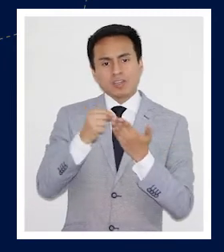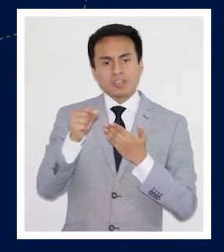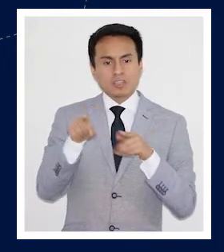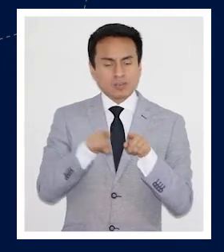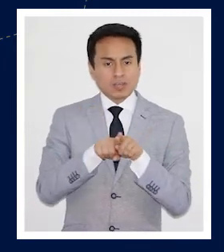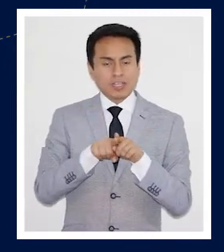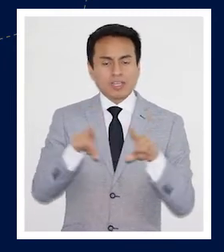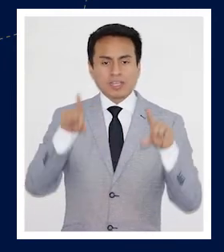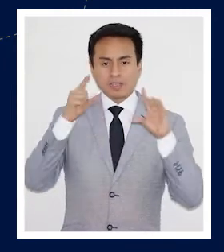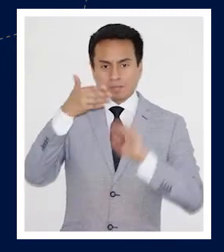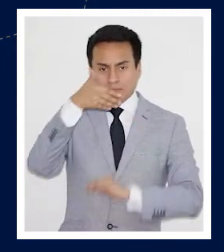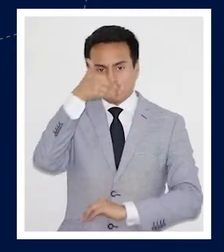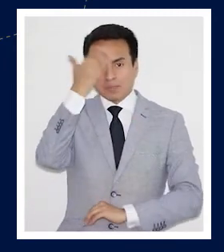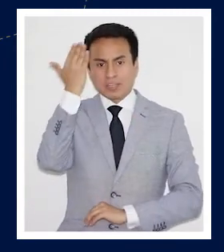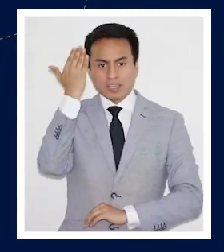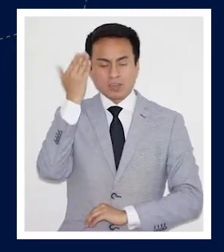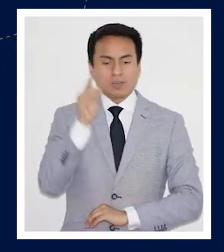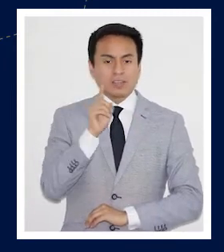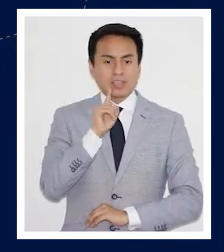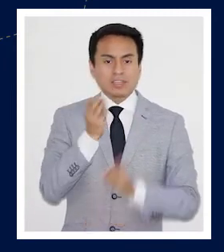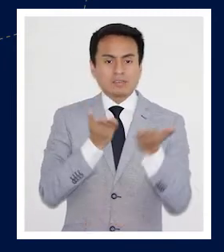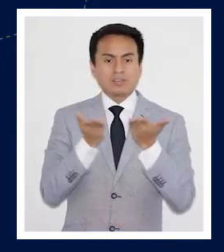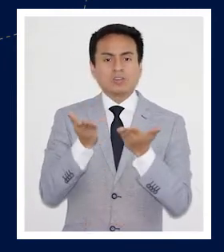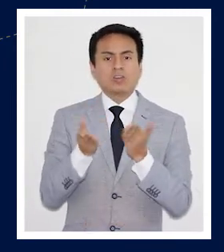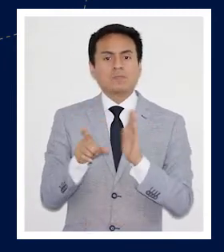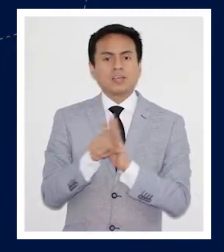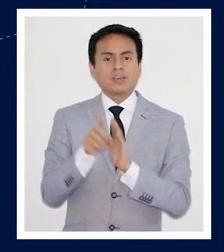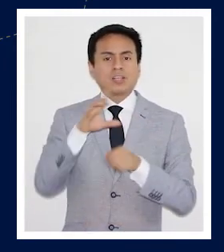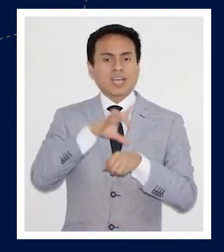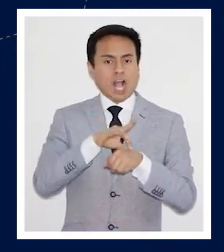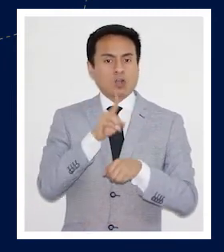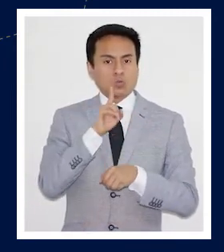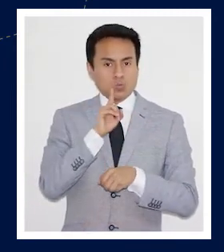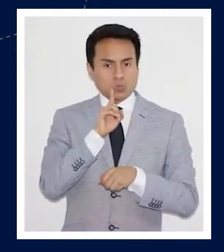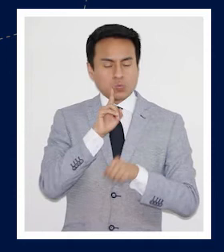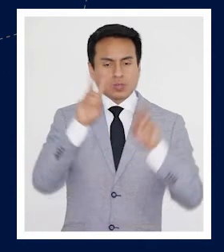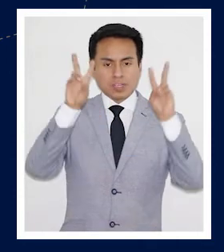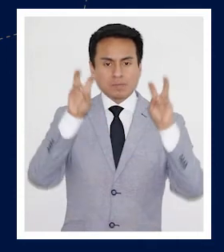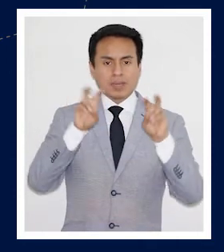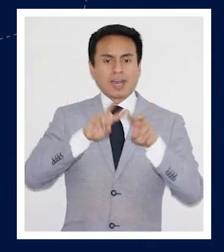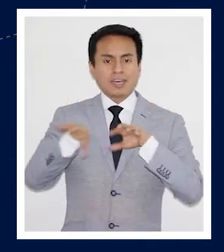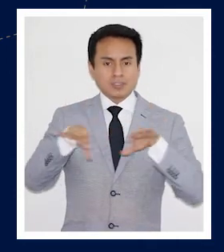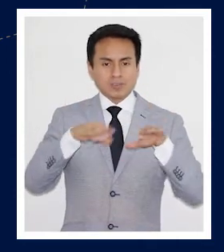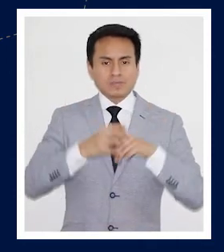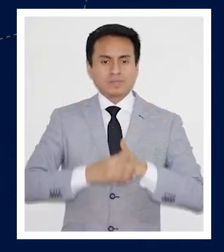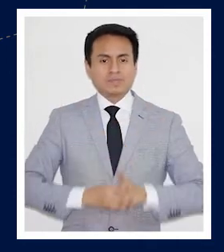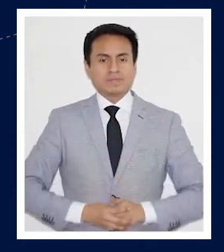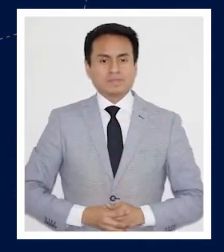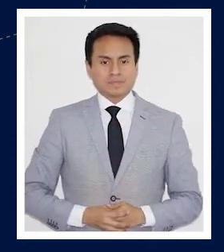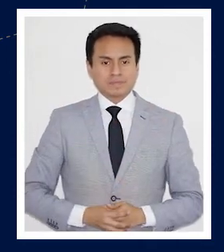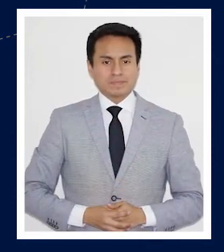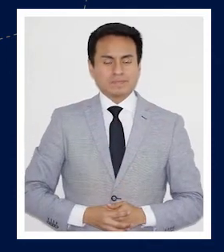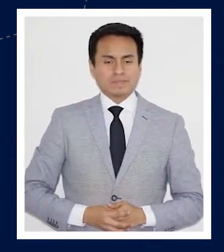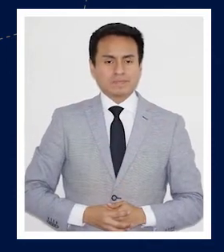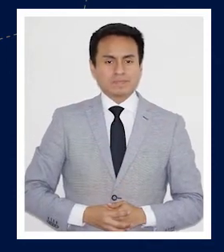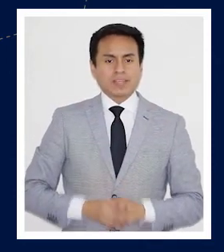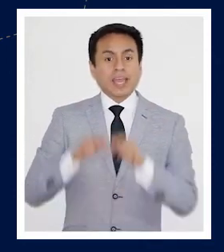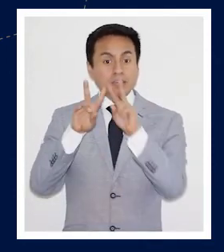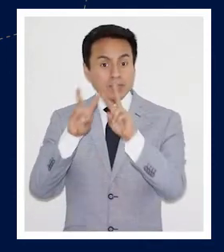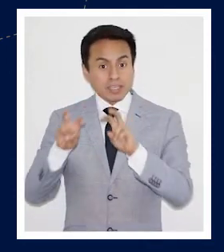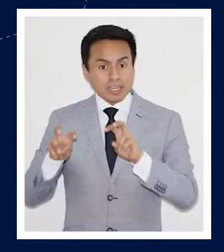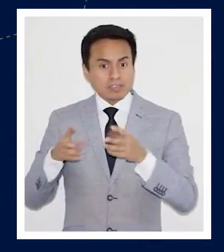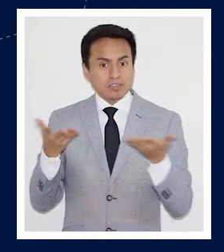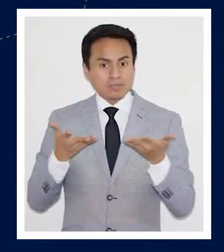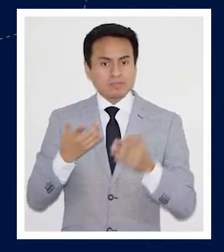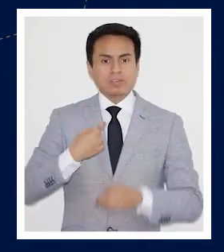reconociendo así también el prestigio que tiene el servicio médico legal en su ámbito de acción.